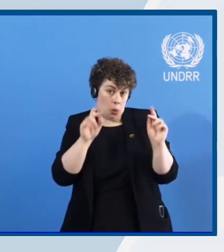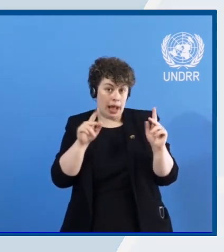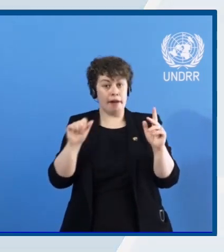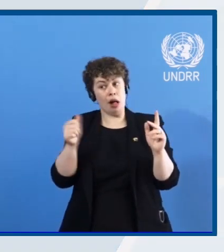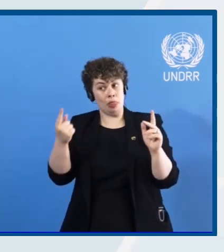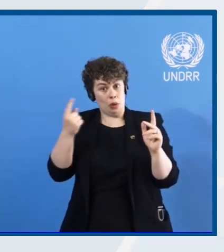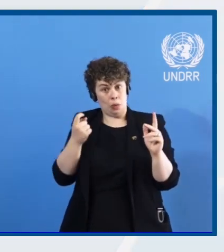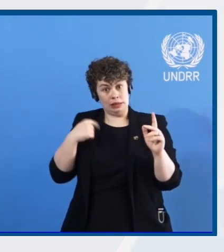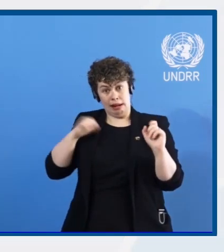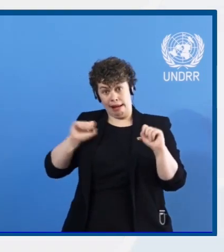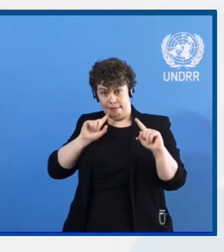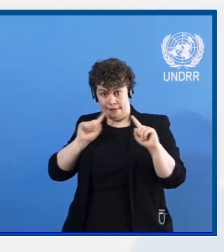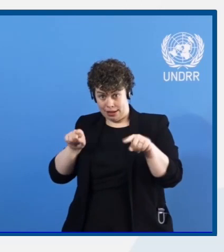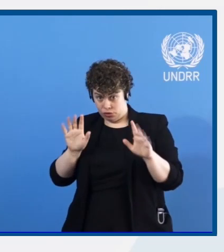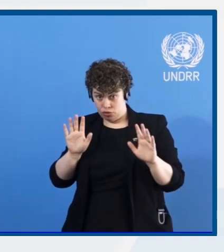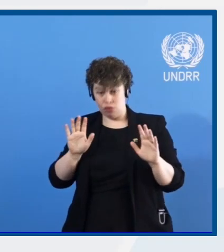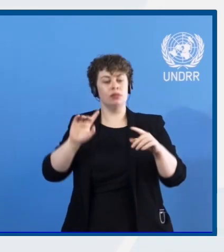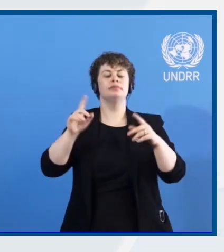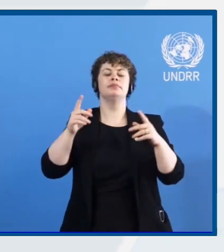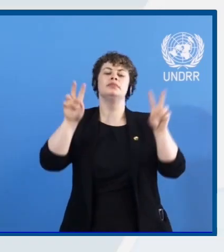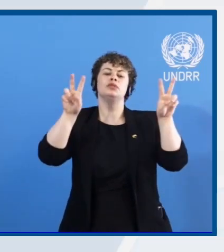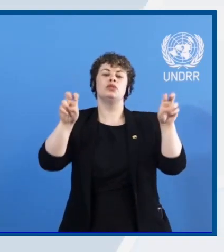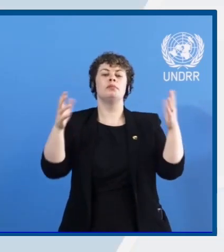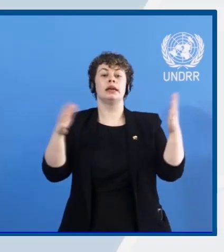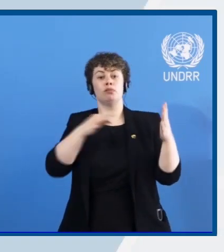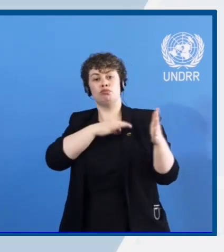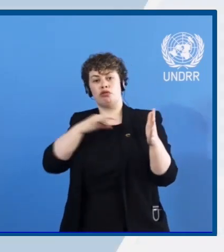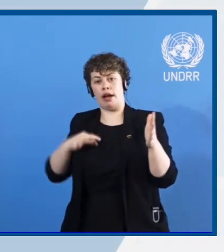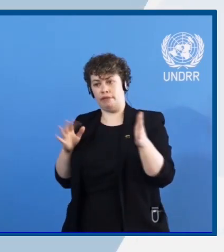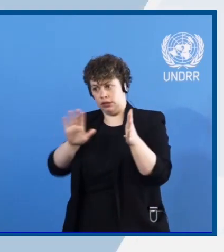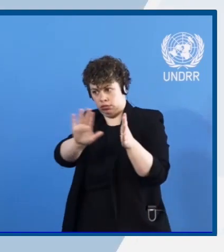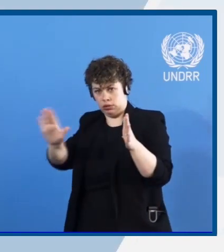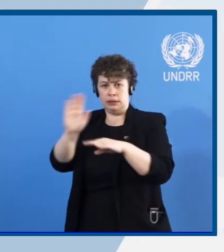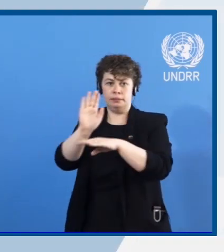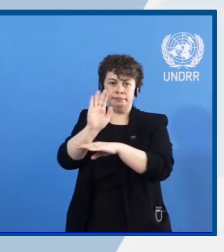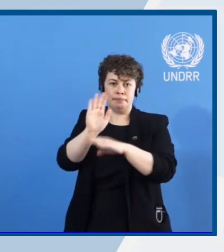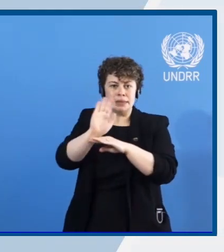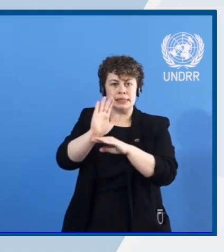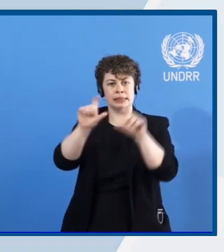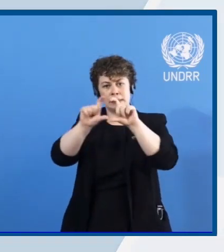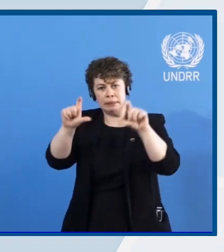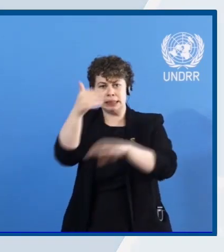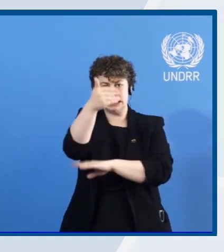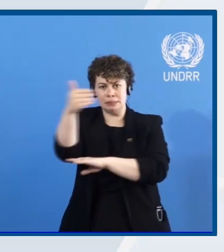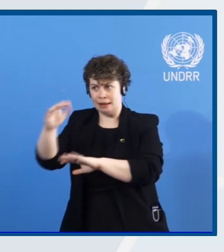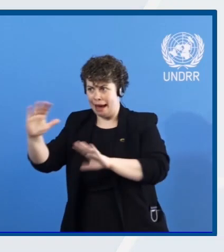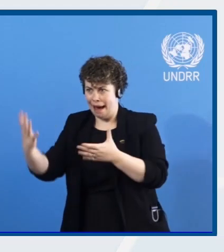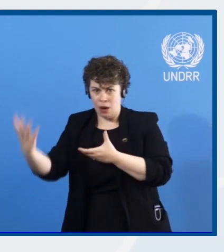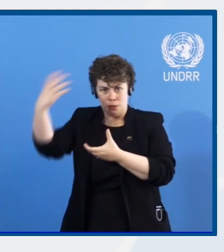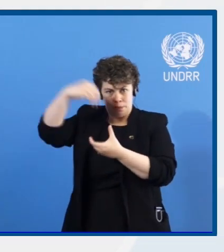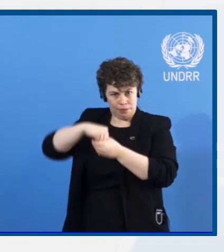participación del sector privado y de lo que piden, ¿verdad? Yo les quería contar que